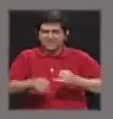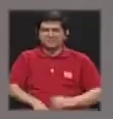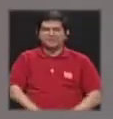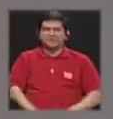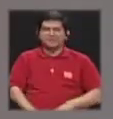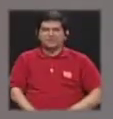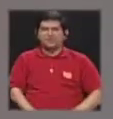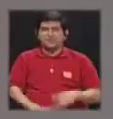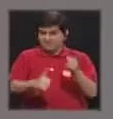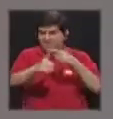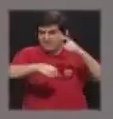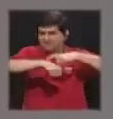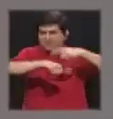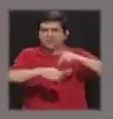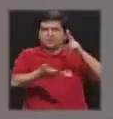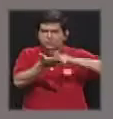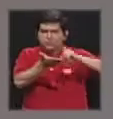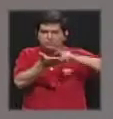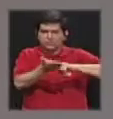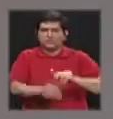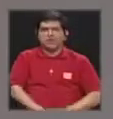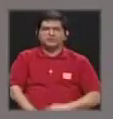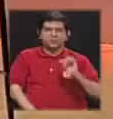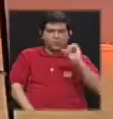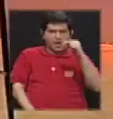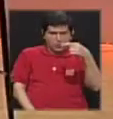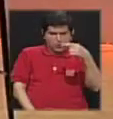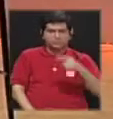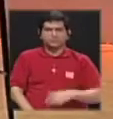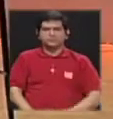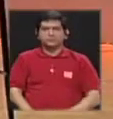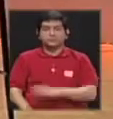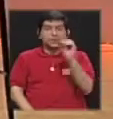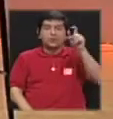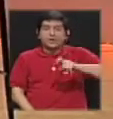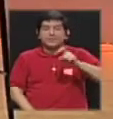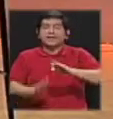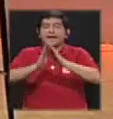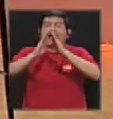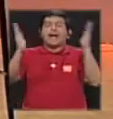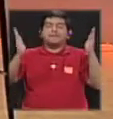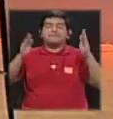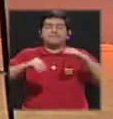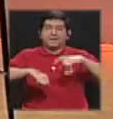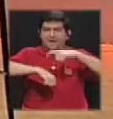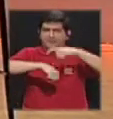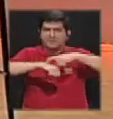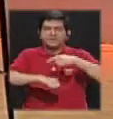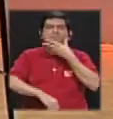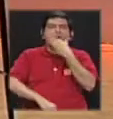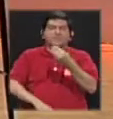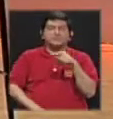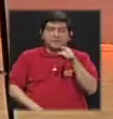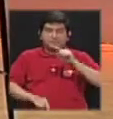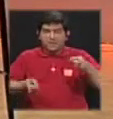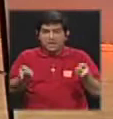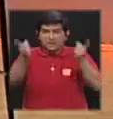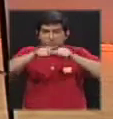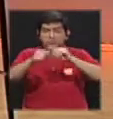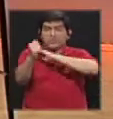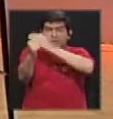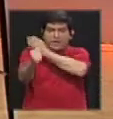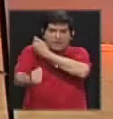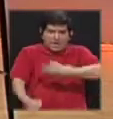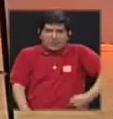inicialmente el contrato que venció en agosto y que se requiriera una ampliación a diciembre. O sea, todo eso ha ocurrido en el Ejecutivo.